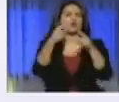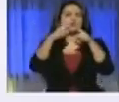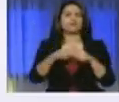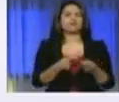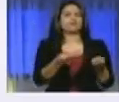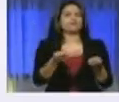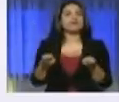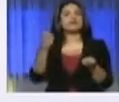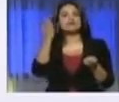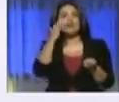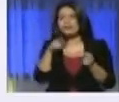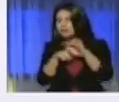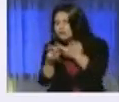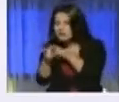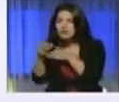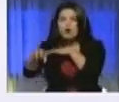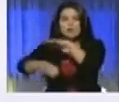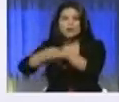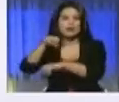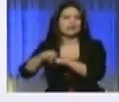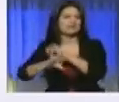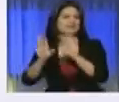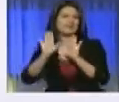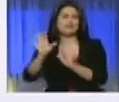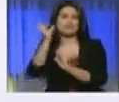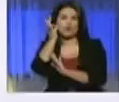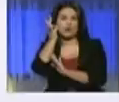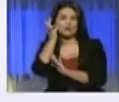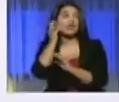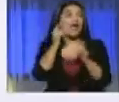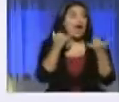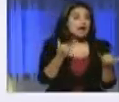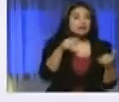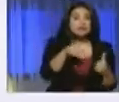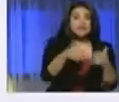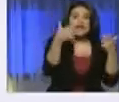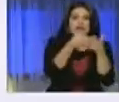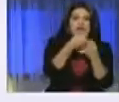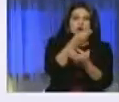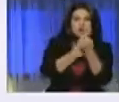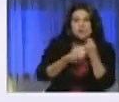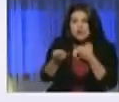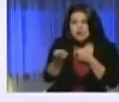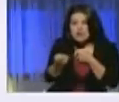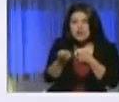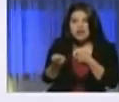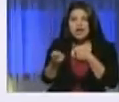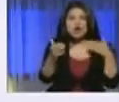cosas. Por eso la guerra económica ha estado dirigida contra la mujer como jefa de familia.